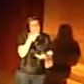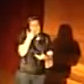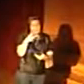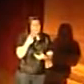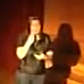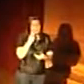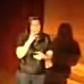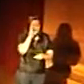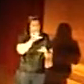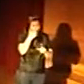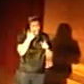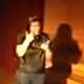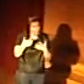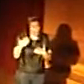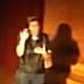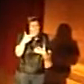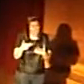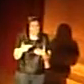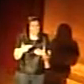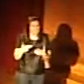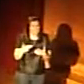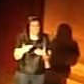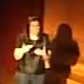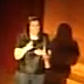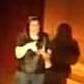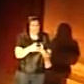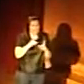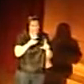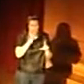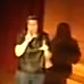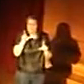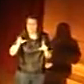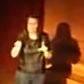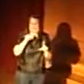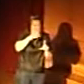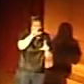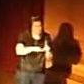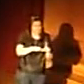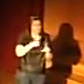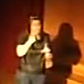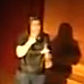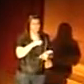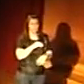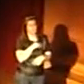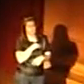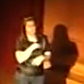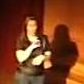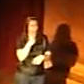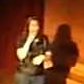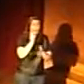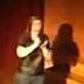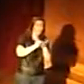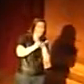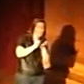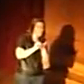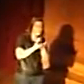pintores no dejan de de incluir algún personaje que os está lamentando O está tomando nota o está viendo la